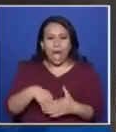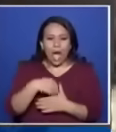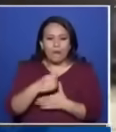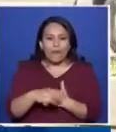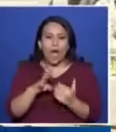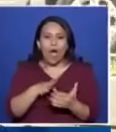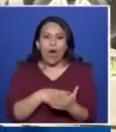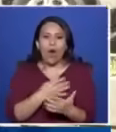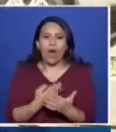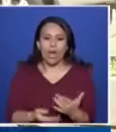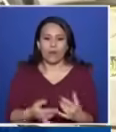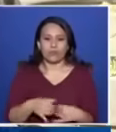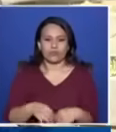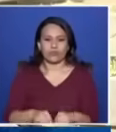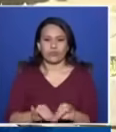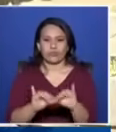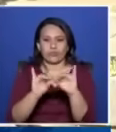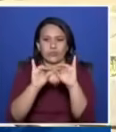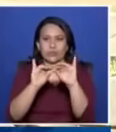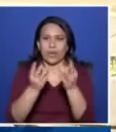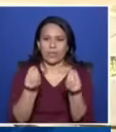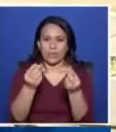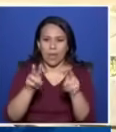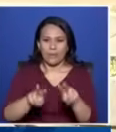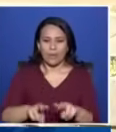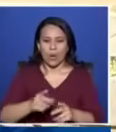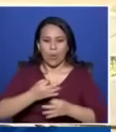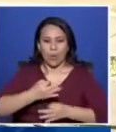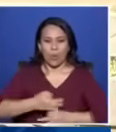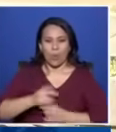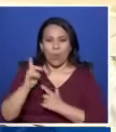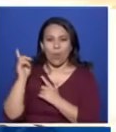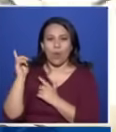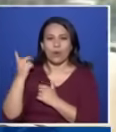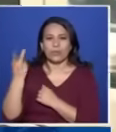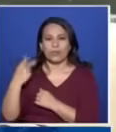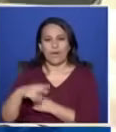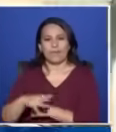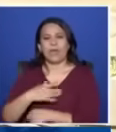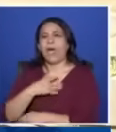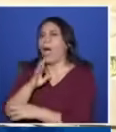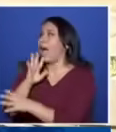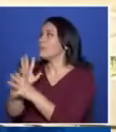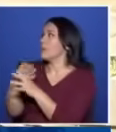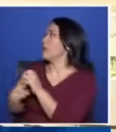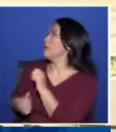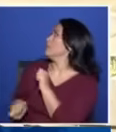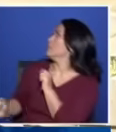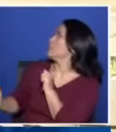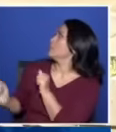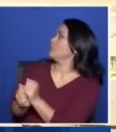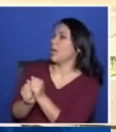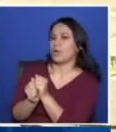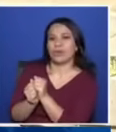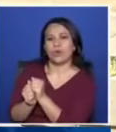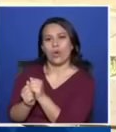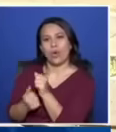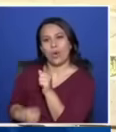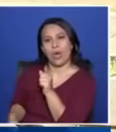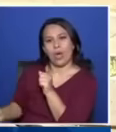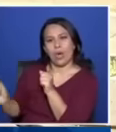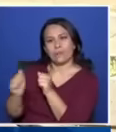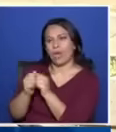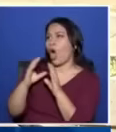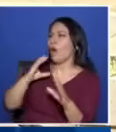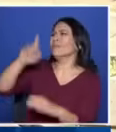horas laborales, siempre hay guardias de seguridad. Tener la confianza de comunicar cualquier tipo